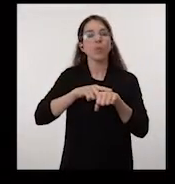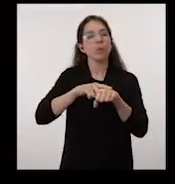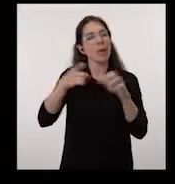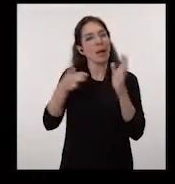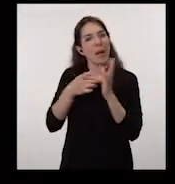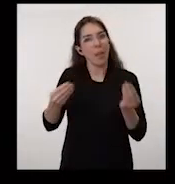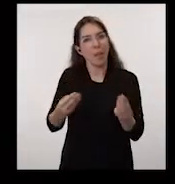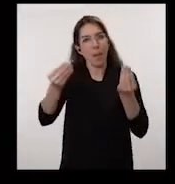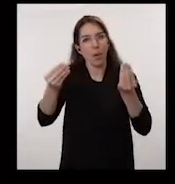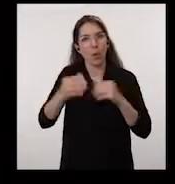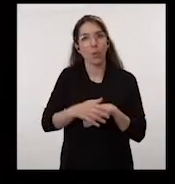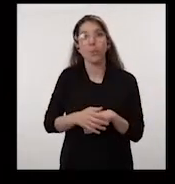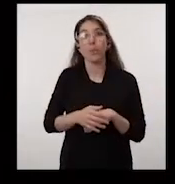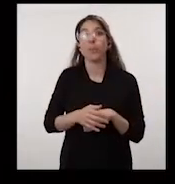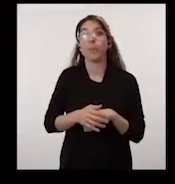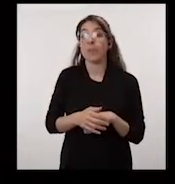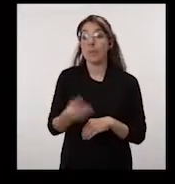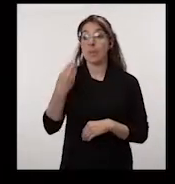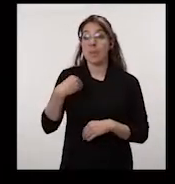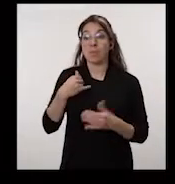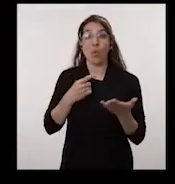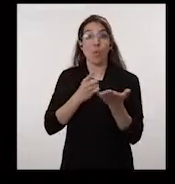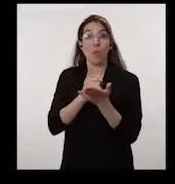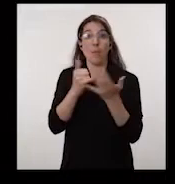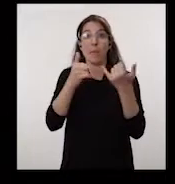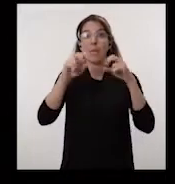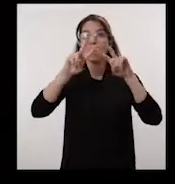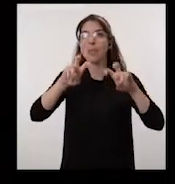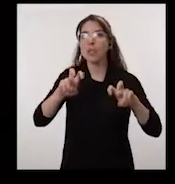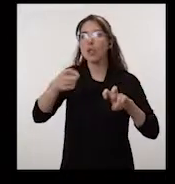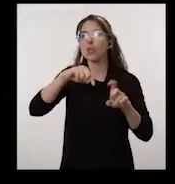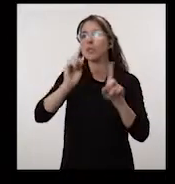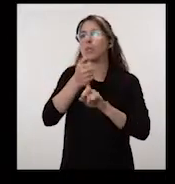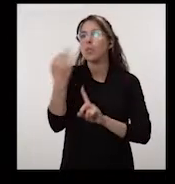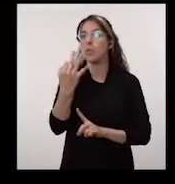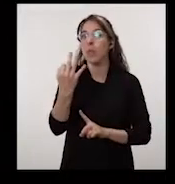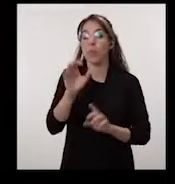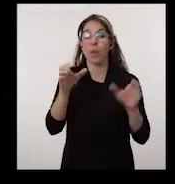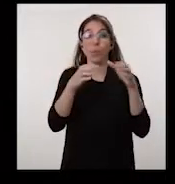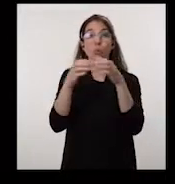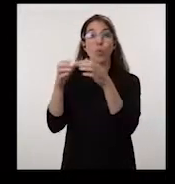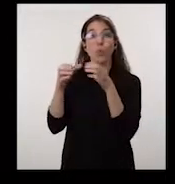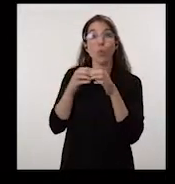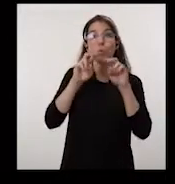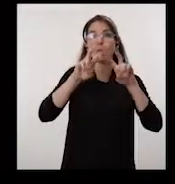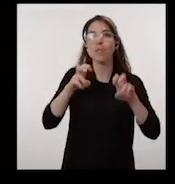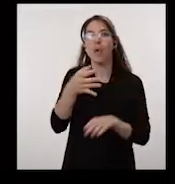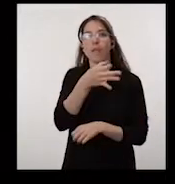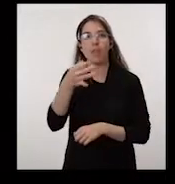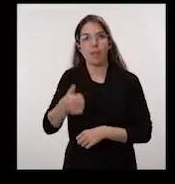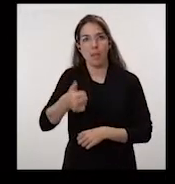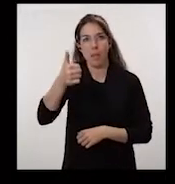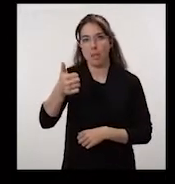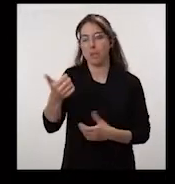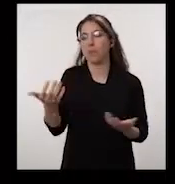sea de mayor calidad con herramientas como el mapa de líneas de investigación lo que conseguimos es que nuestros grupos de investigación sean